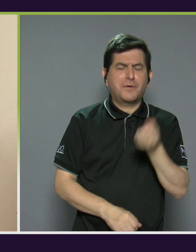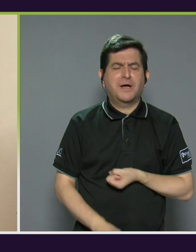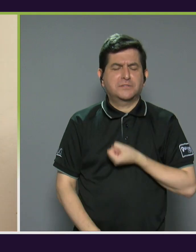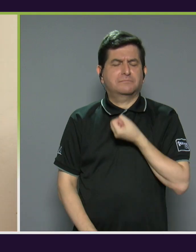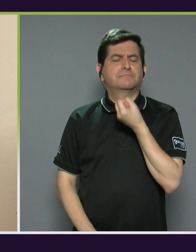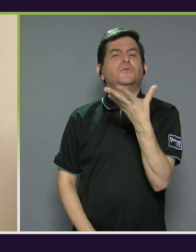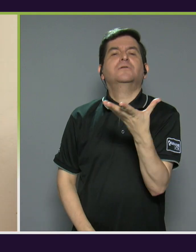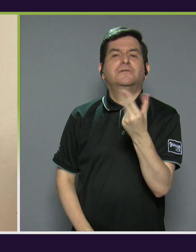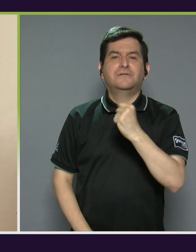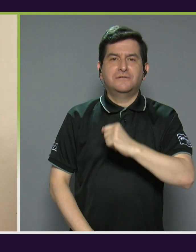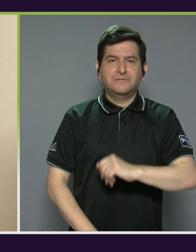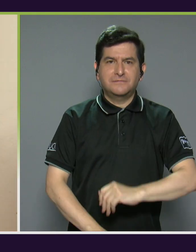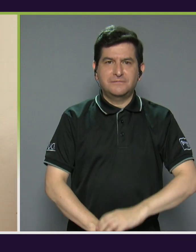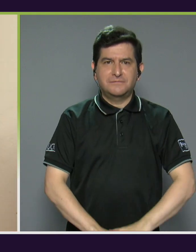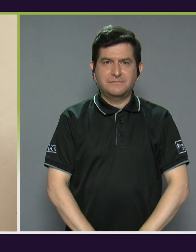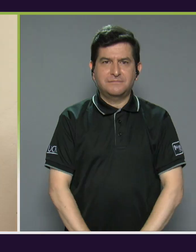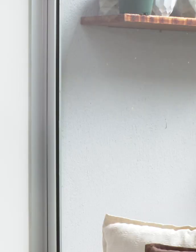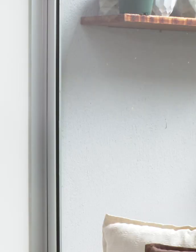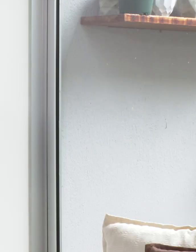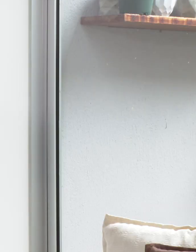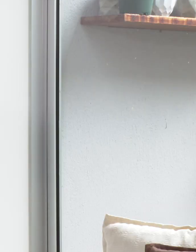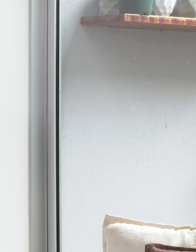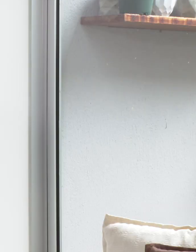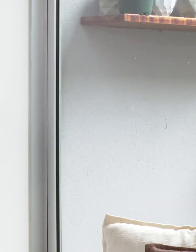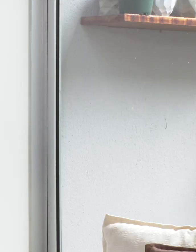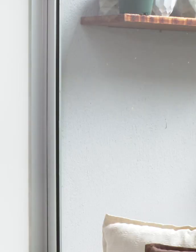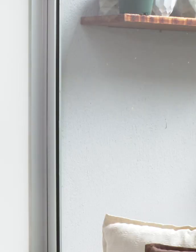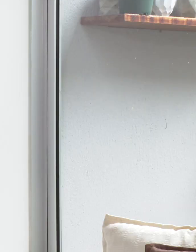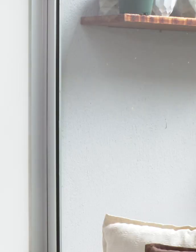de maneras de expresarlo.